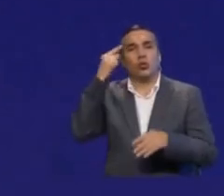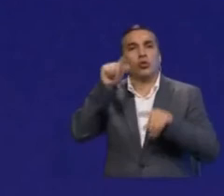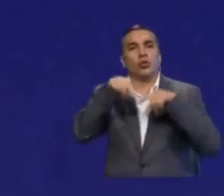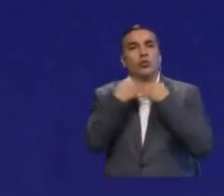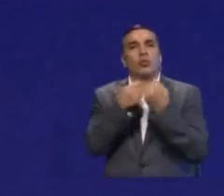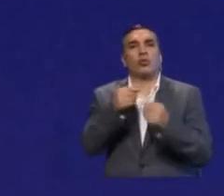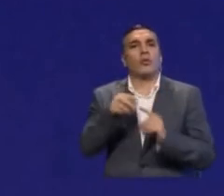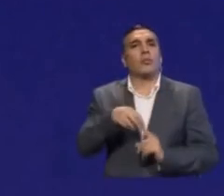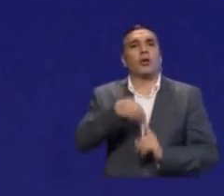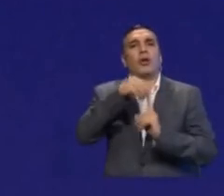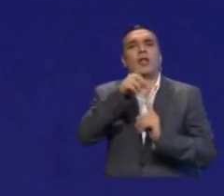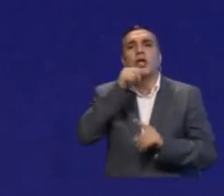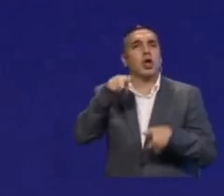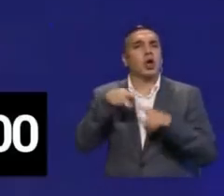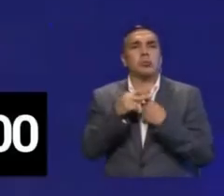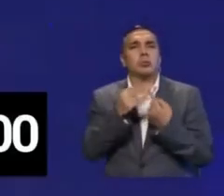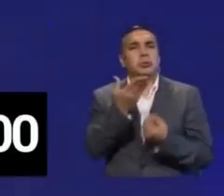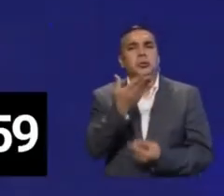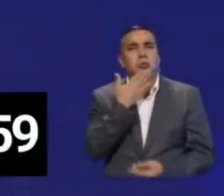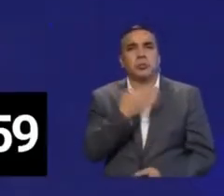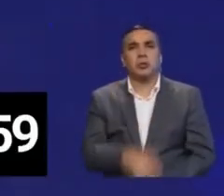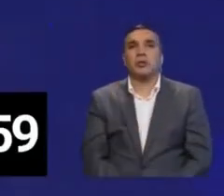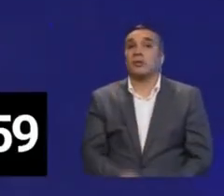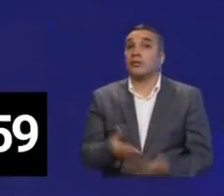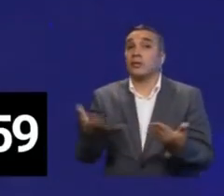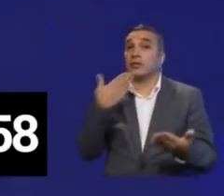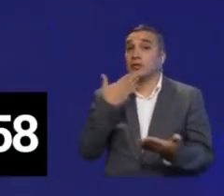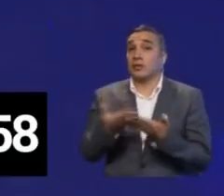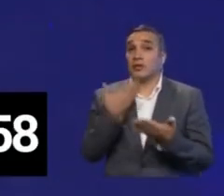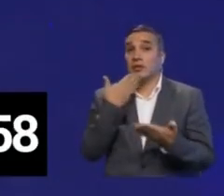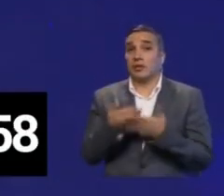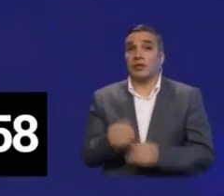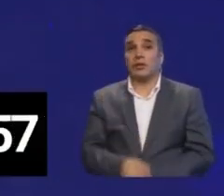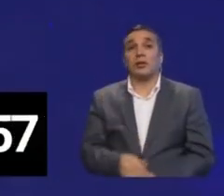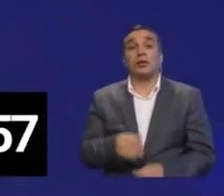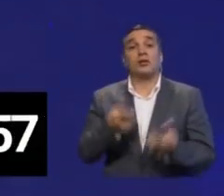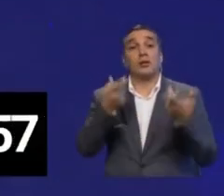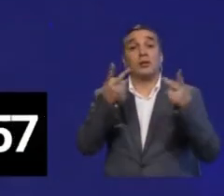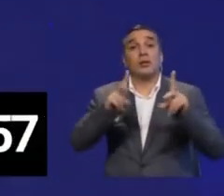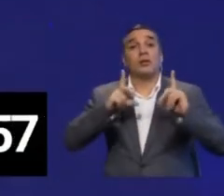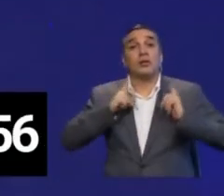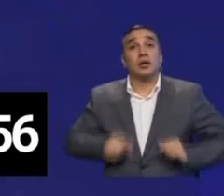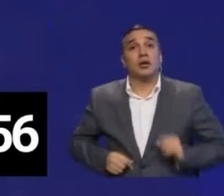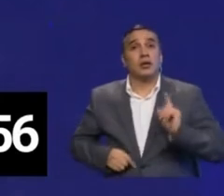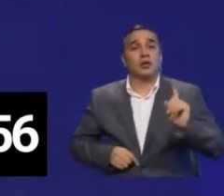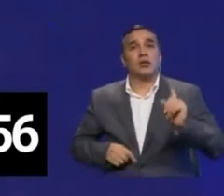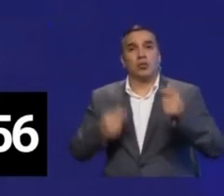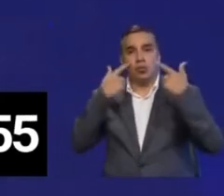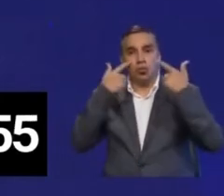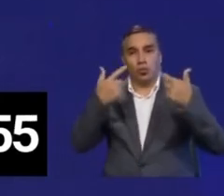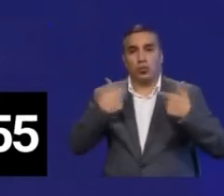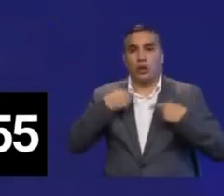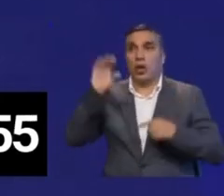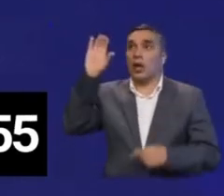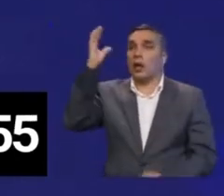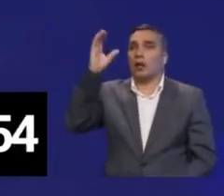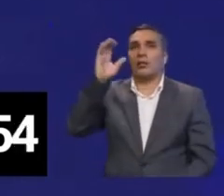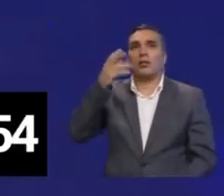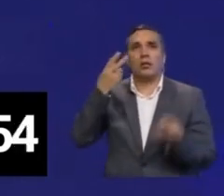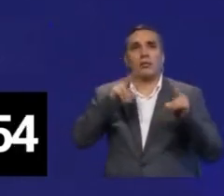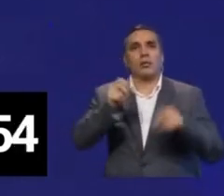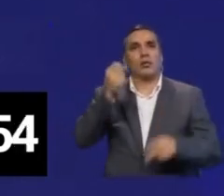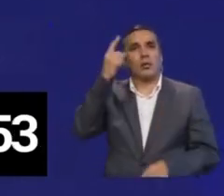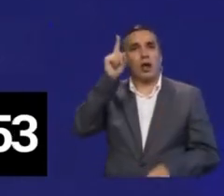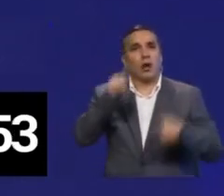quién empezaría? Bueno, muchísimas gracias. Salud también es cuidar nuestro ambiente. Y sí me sorprende que